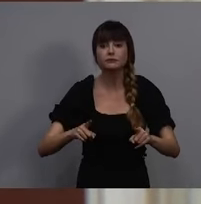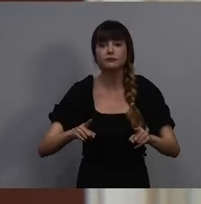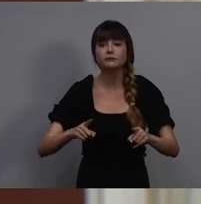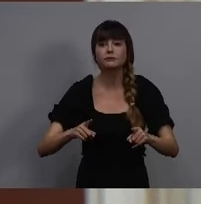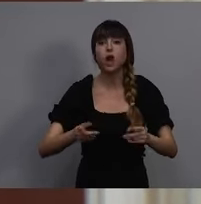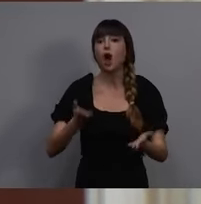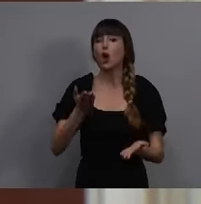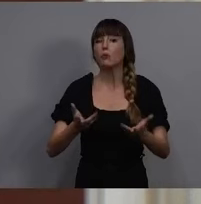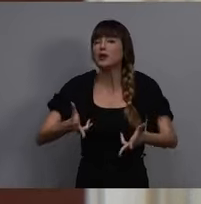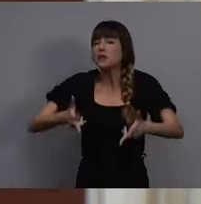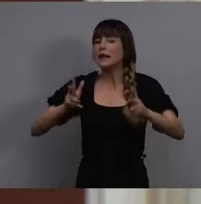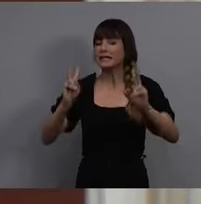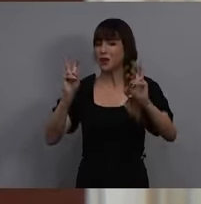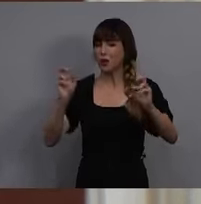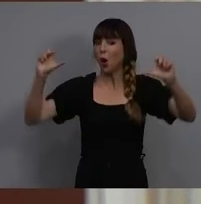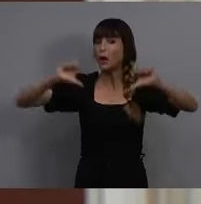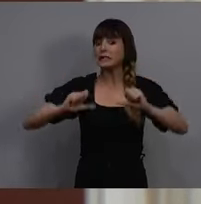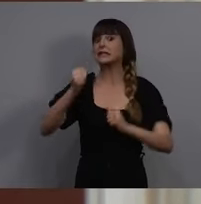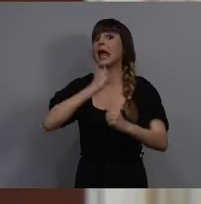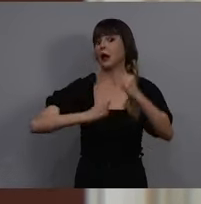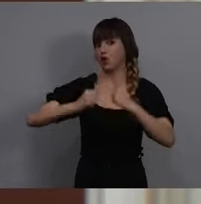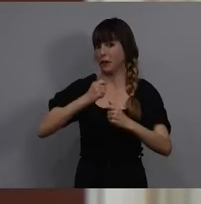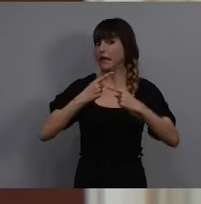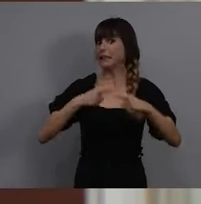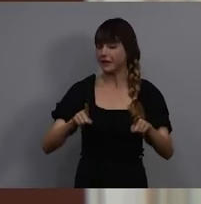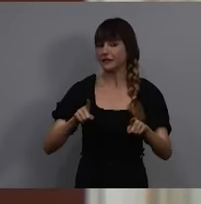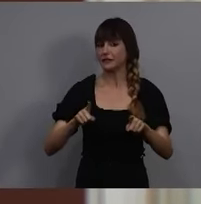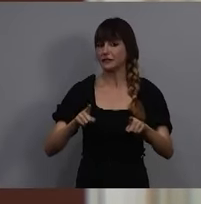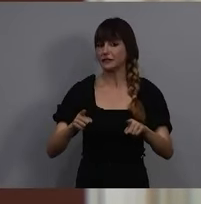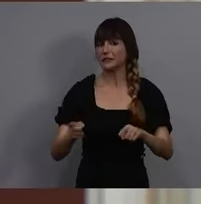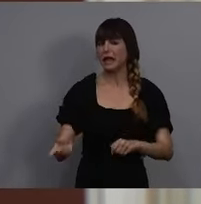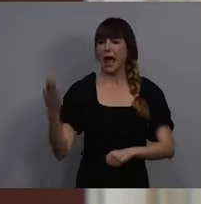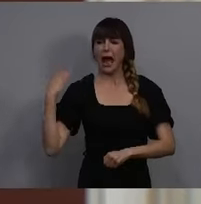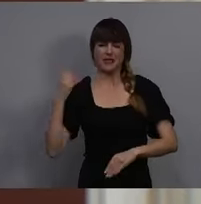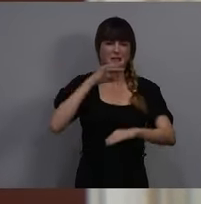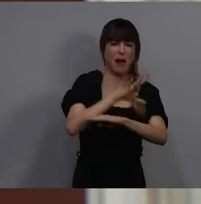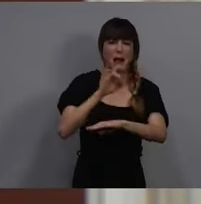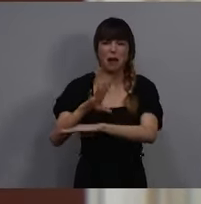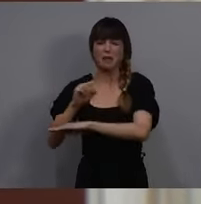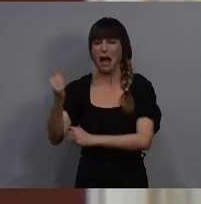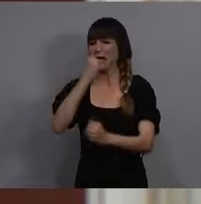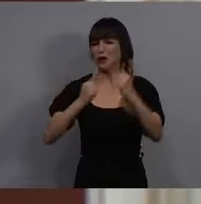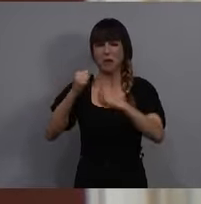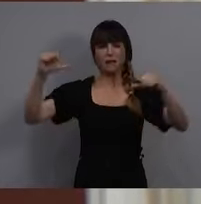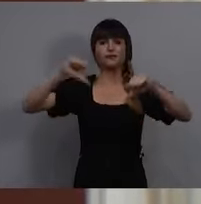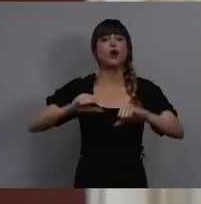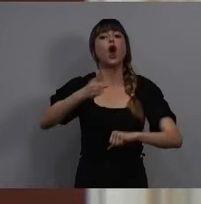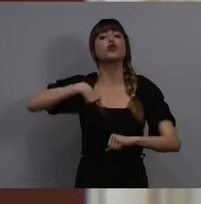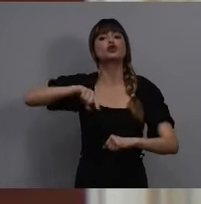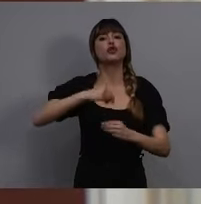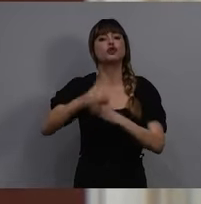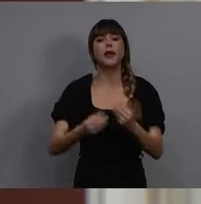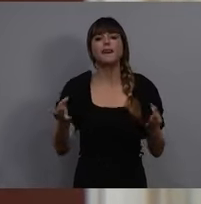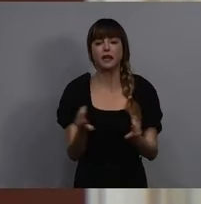neoliberalismo en la gran crisis financiera si Entonces hubo despidos masivos y devaluación salarial nosotros abrimos paso a